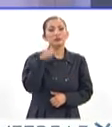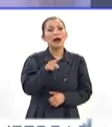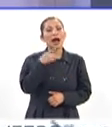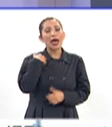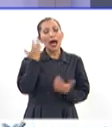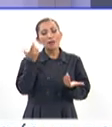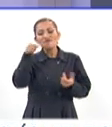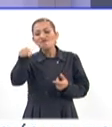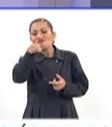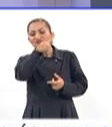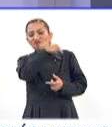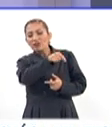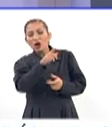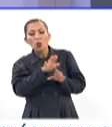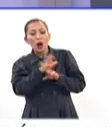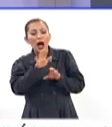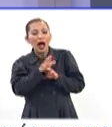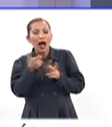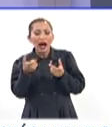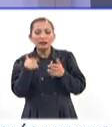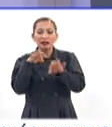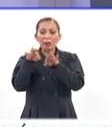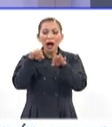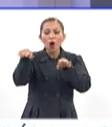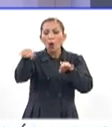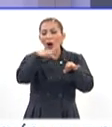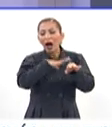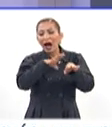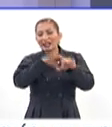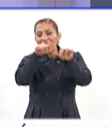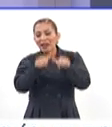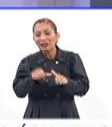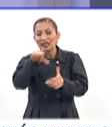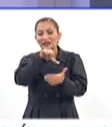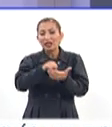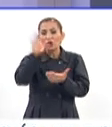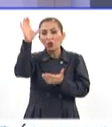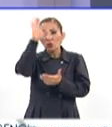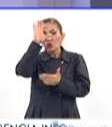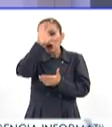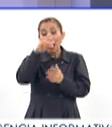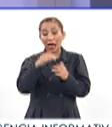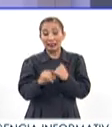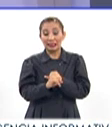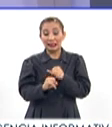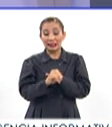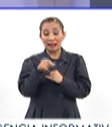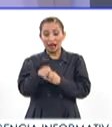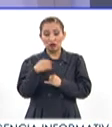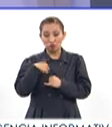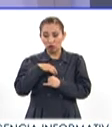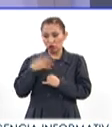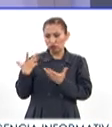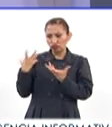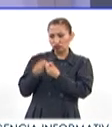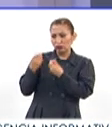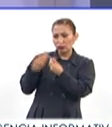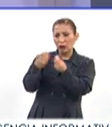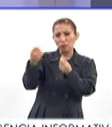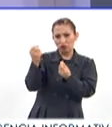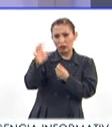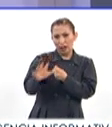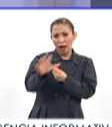para mapear la economía creativa en México. En el Centro de Cultura Digital, pues trabajamos con muchos de